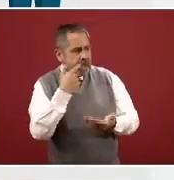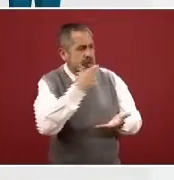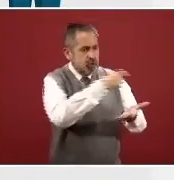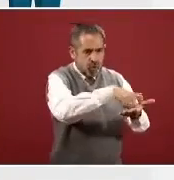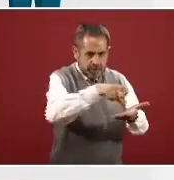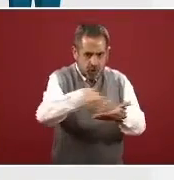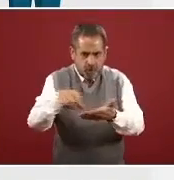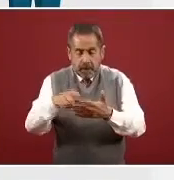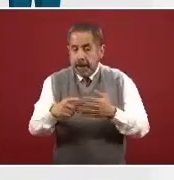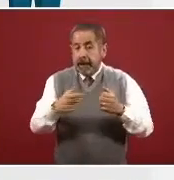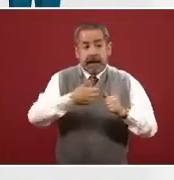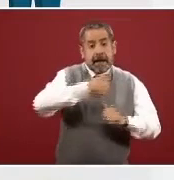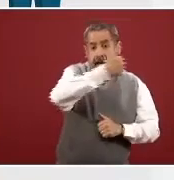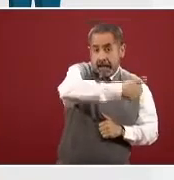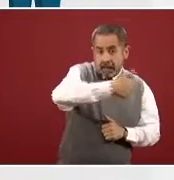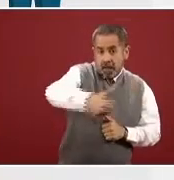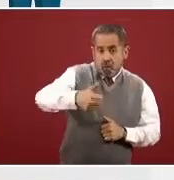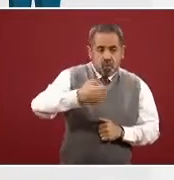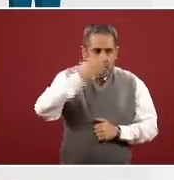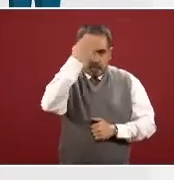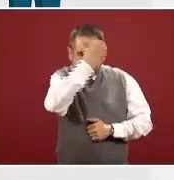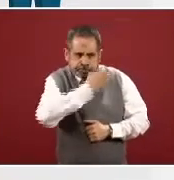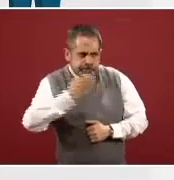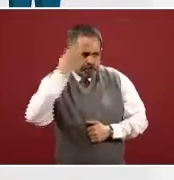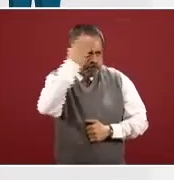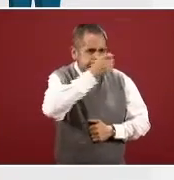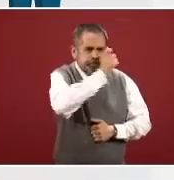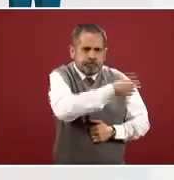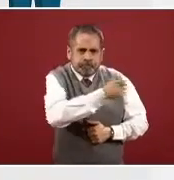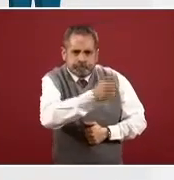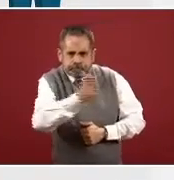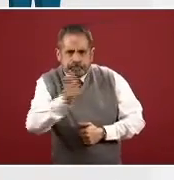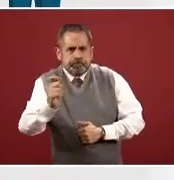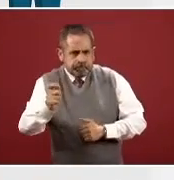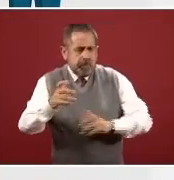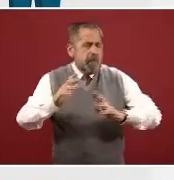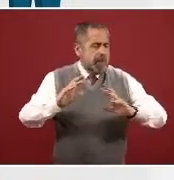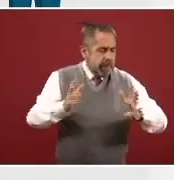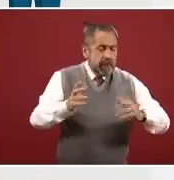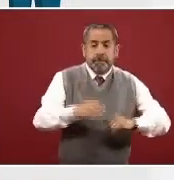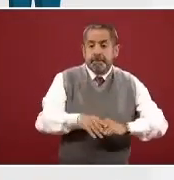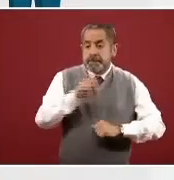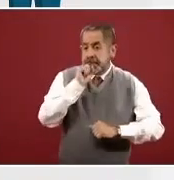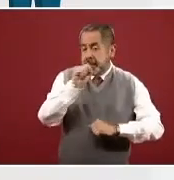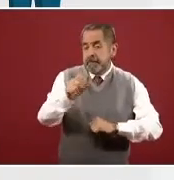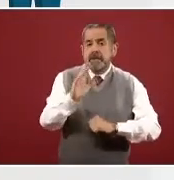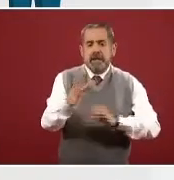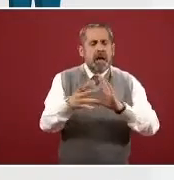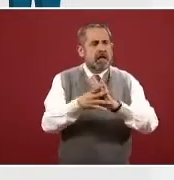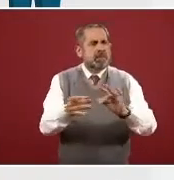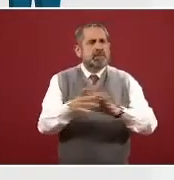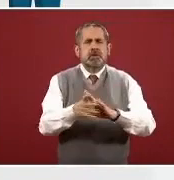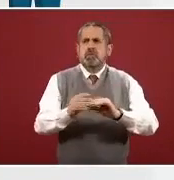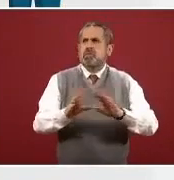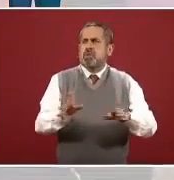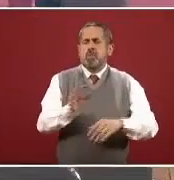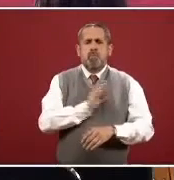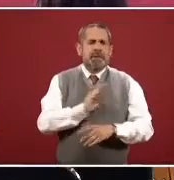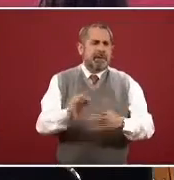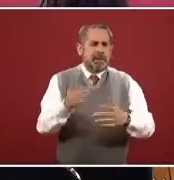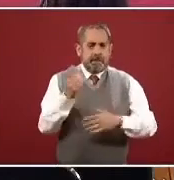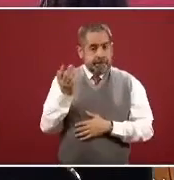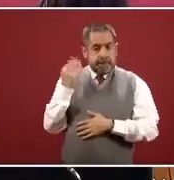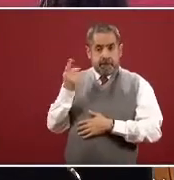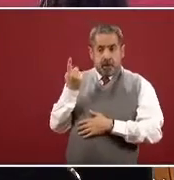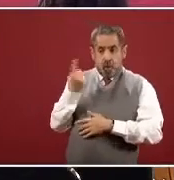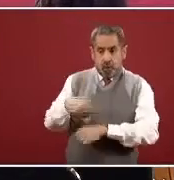estar evaluado por estos equipos técnicos, y la idea, y se ha ido consultando, ya llevan pues al menos una semana, un poco